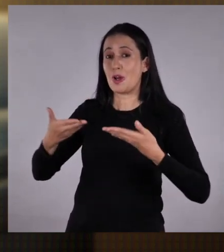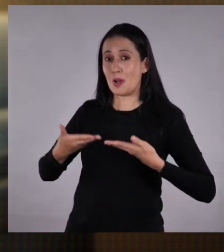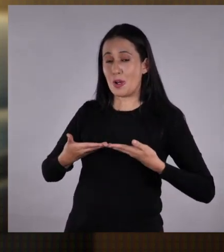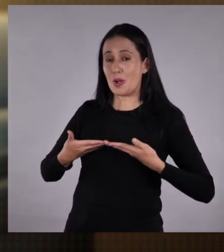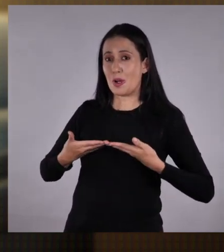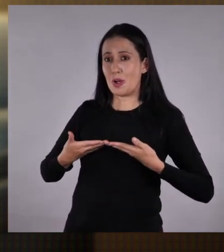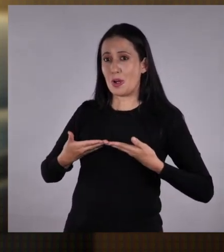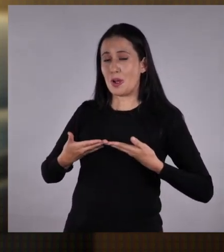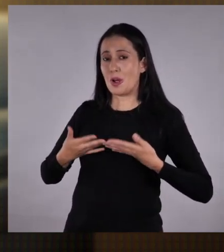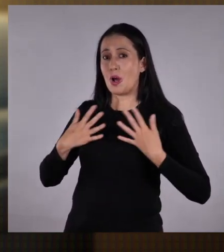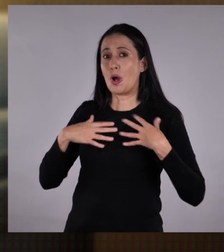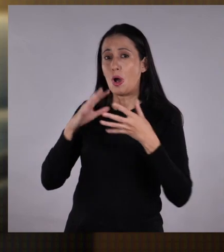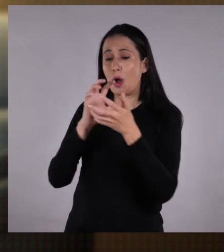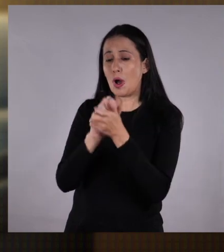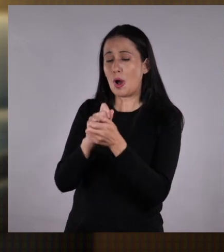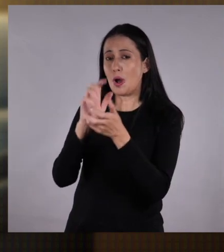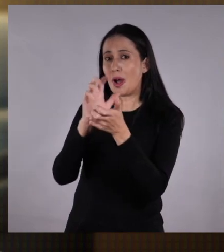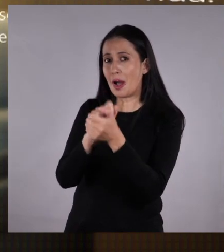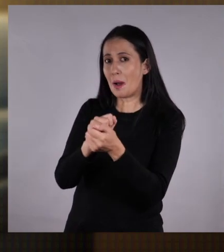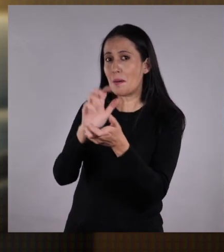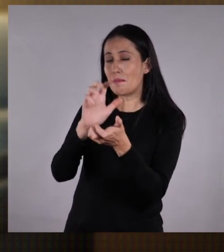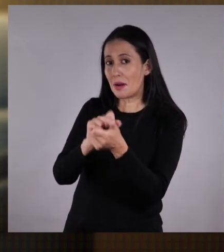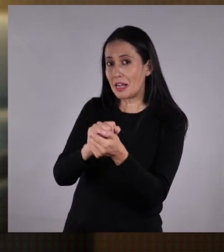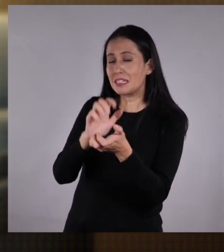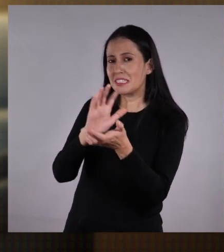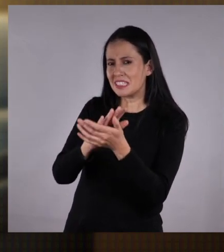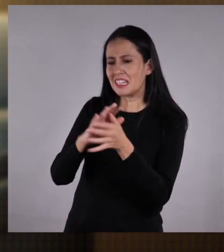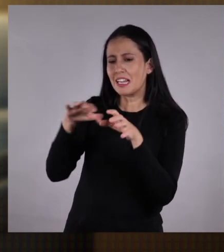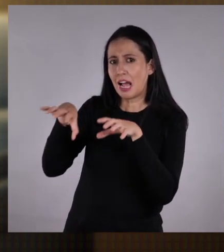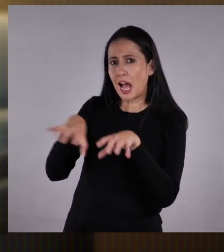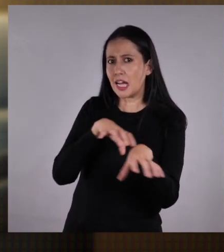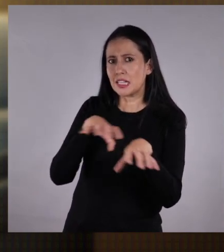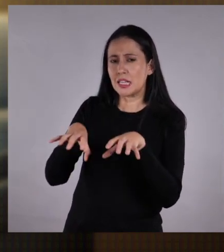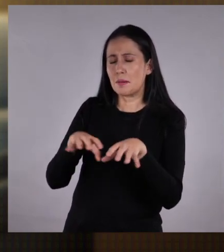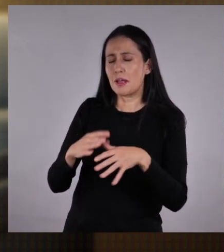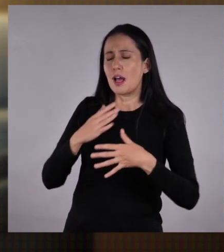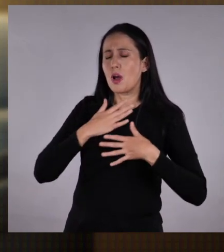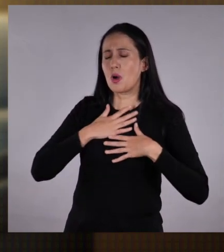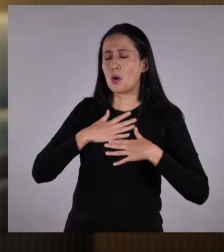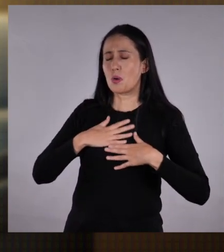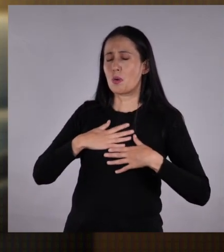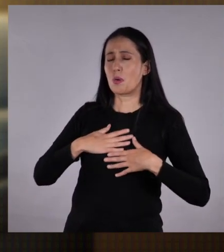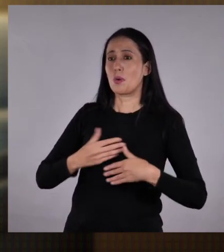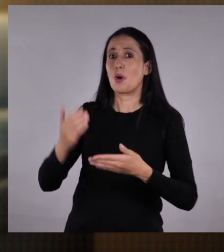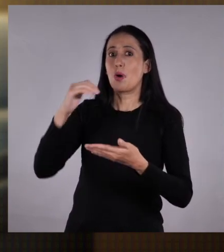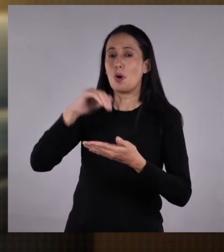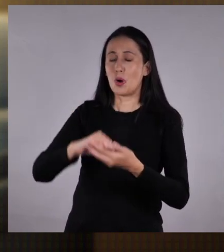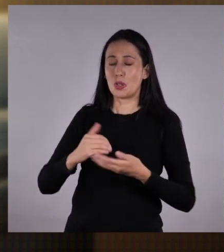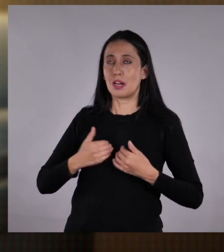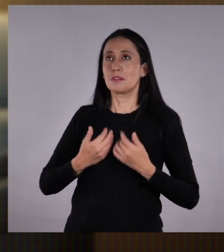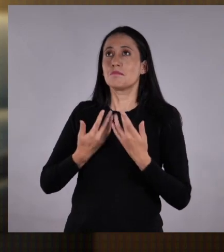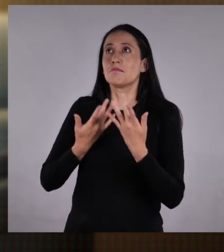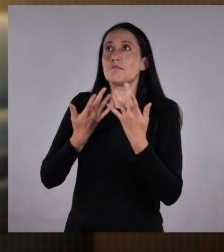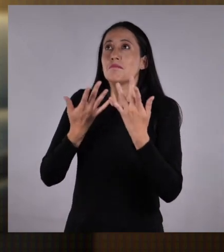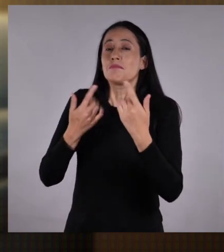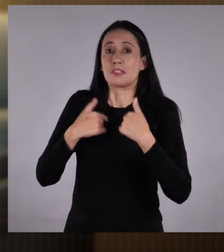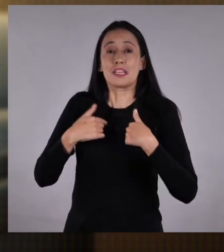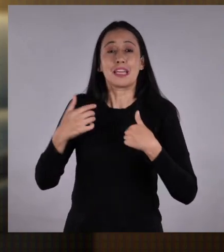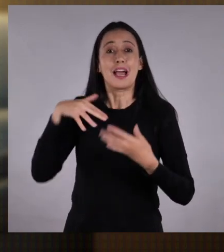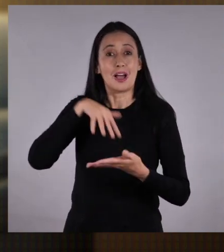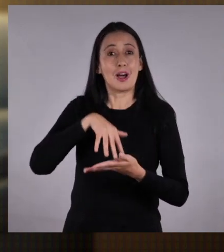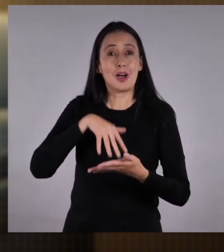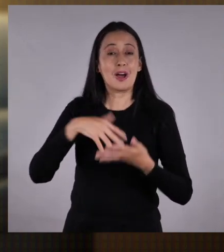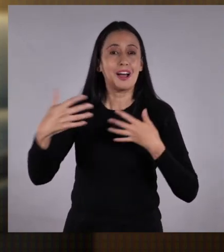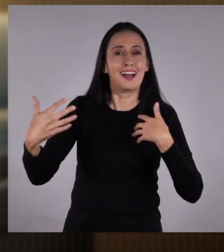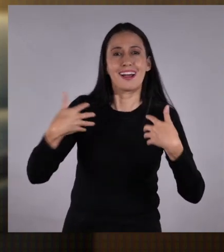la actividad de hacer formas me salvó. Pude ver la luz de nuevo en la vida. Estudié artes plásticas y hoy soy escultora. He